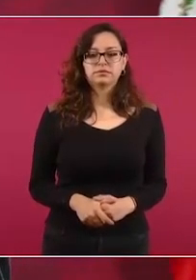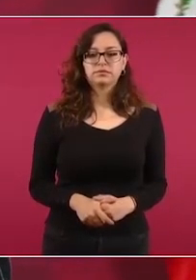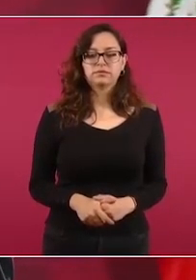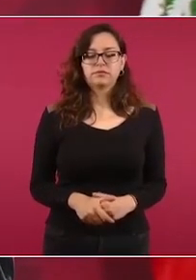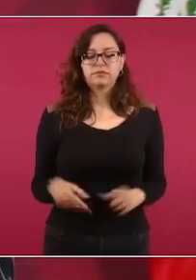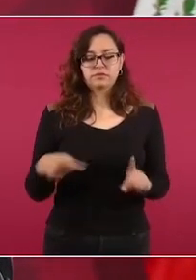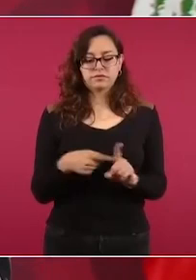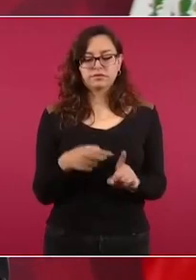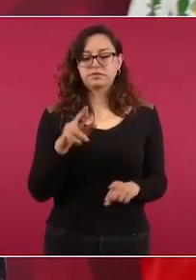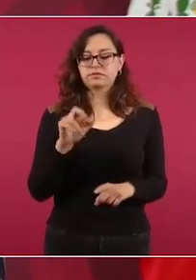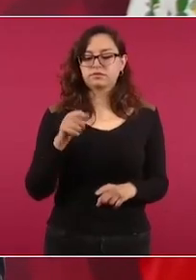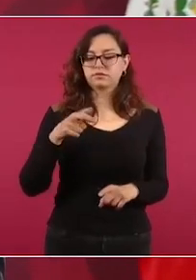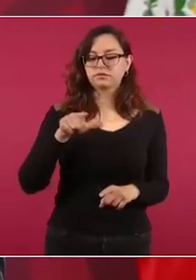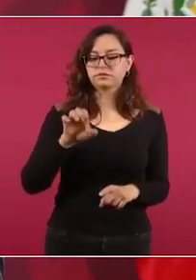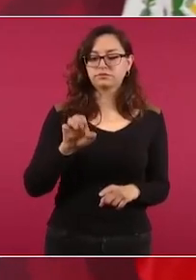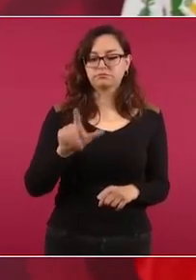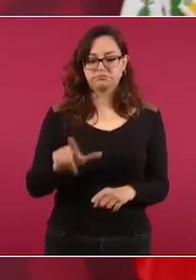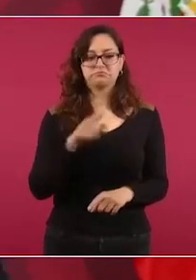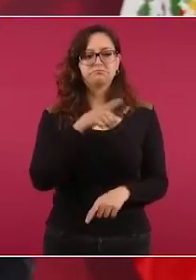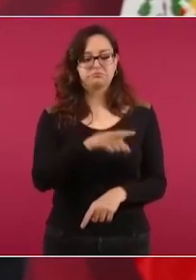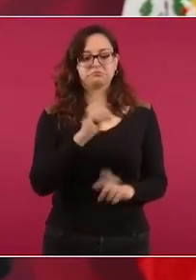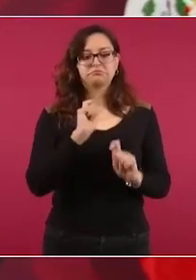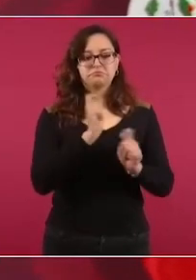secretaria de Economía, es maestra en Economía,